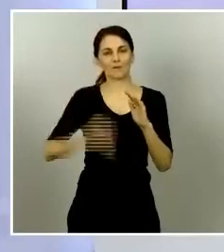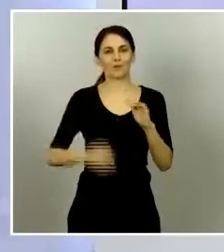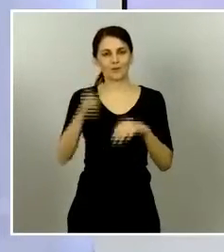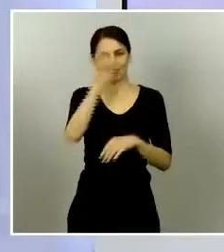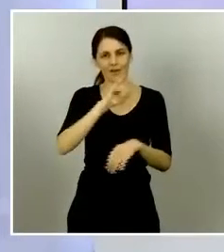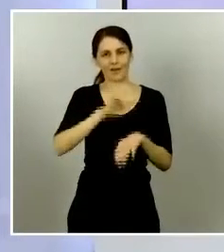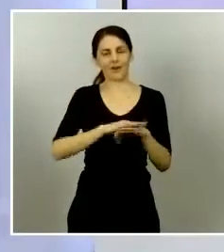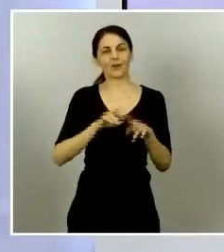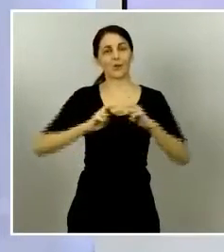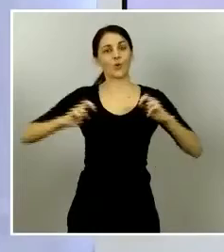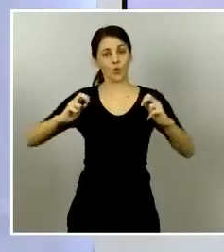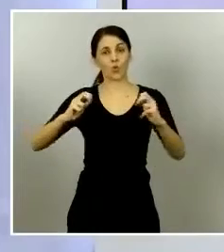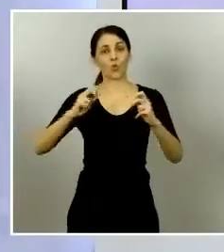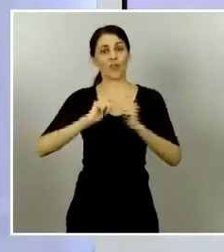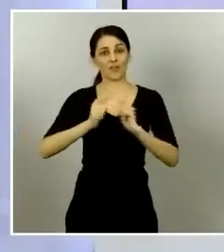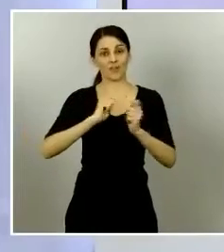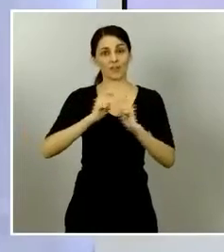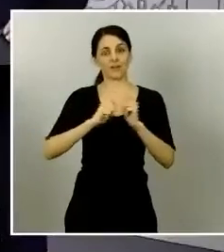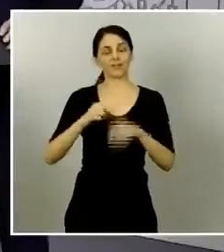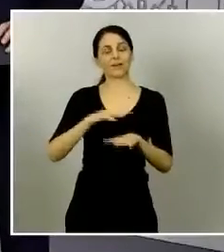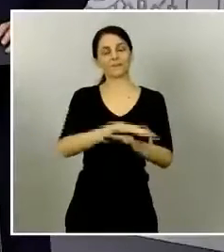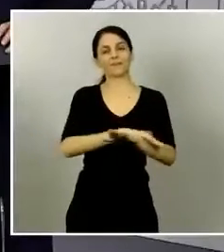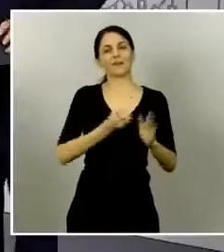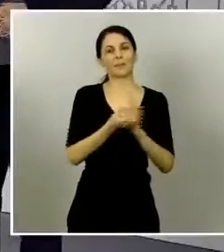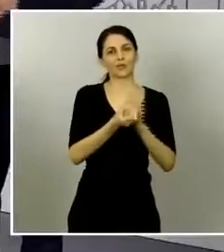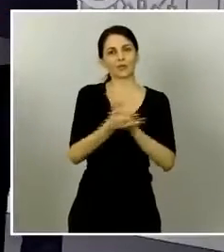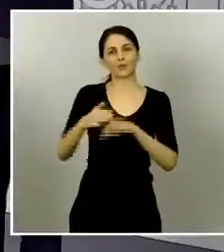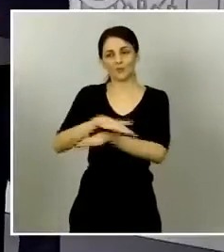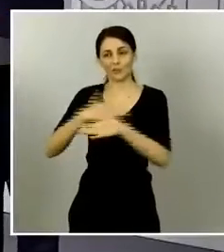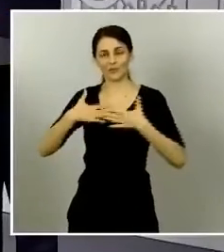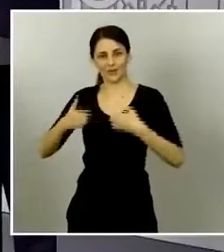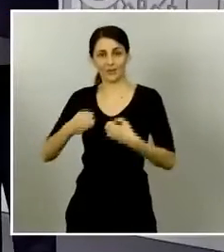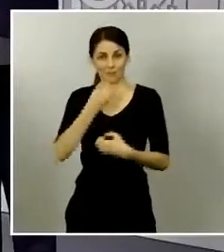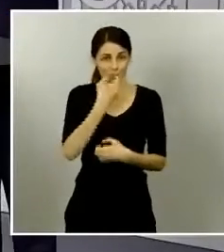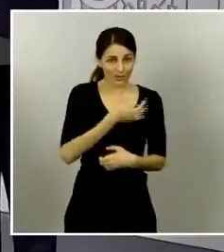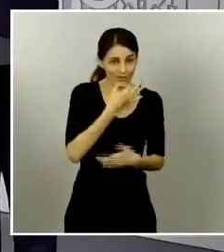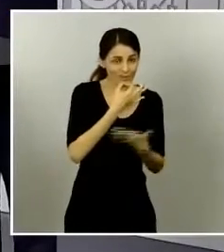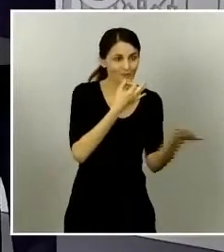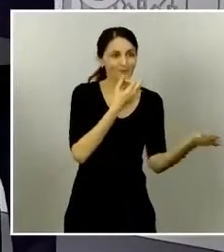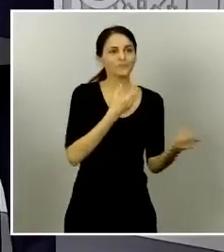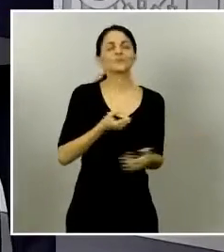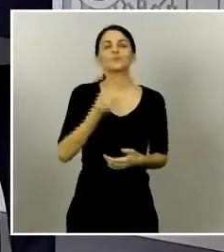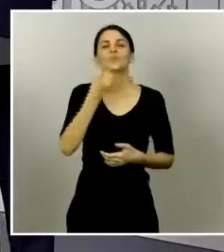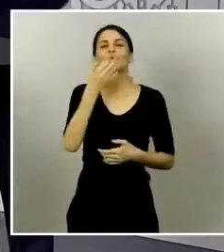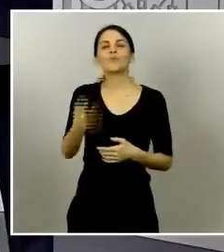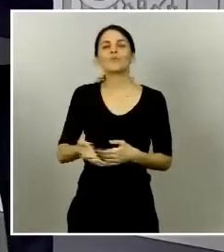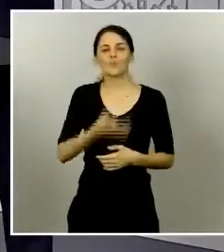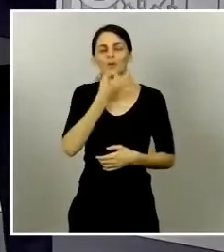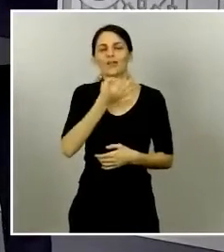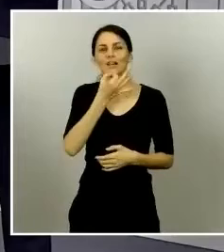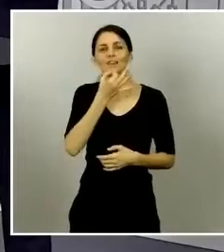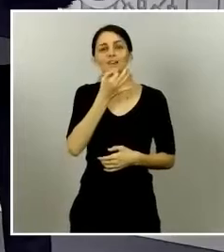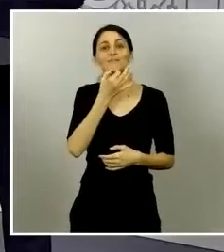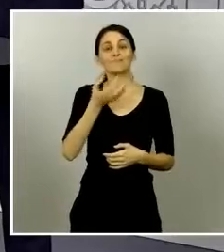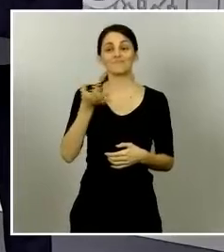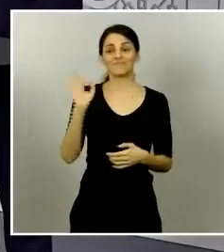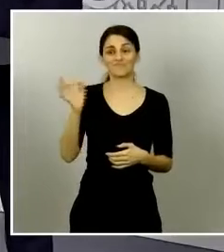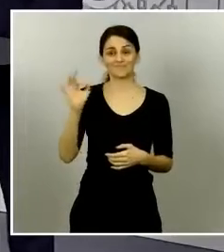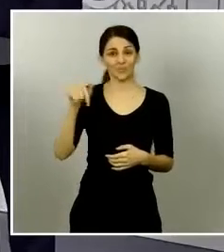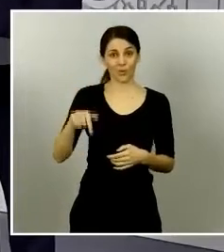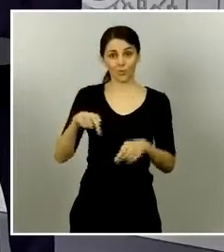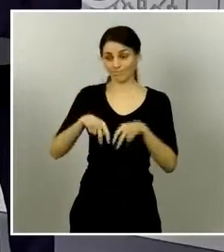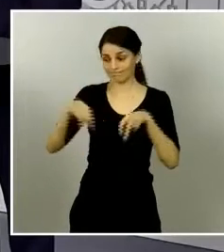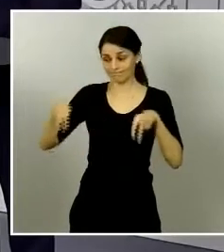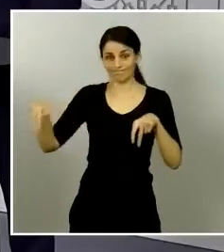Muy buenas tardes a todos. Son las 3 menos 10, una hora menos en Canarias. Rueda de prensa de la ministra portavoz y del ministro de Sanidad. Ministra portavoz, buenas tardes. Hola, muy buenas